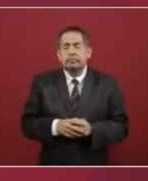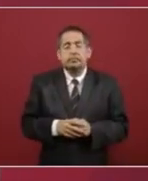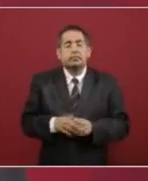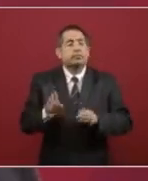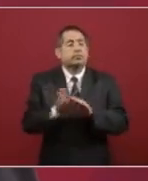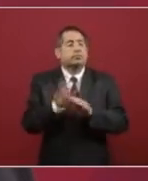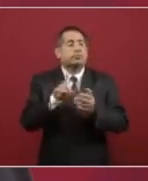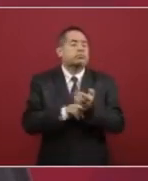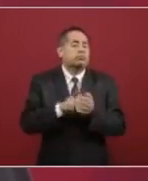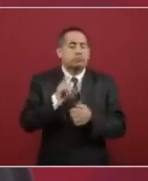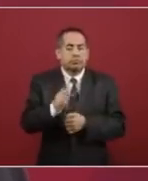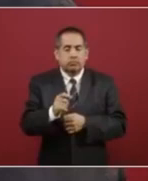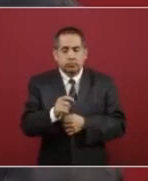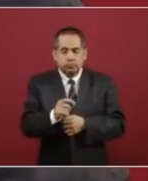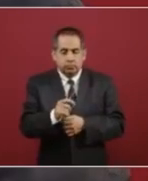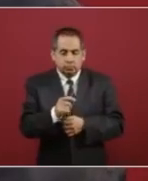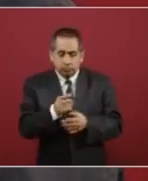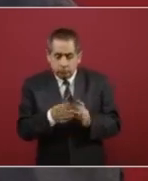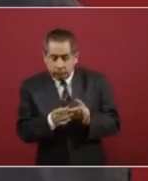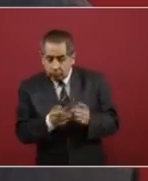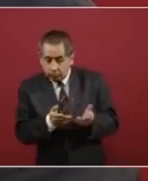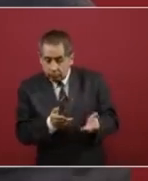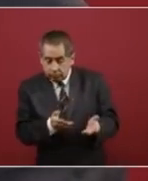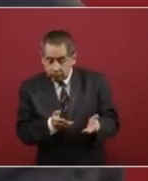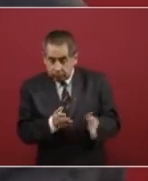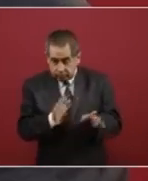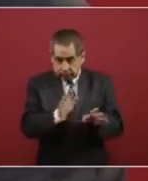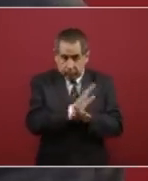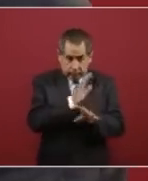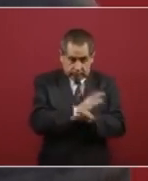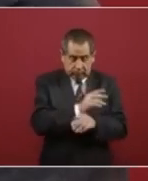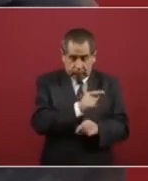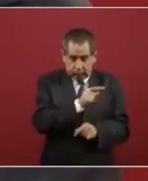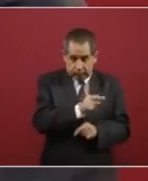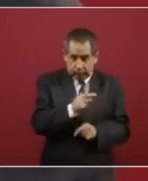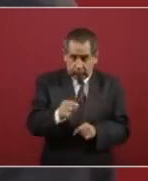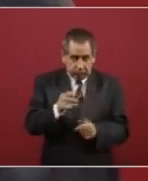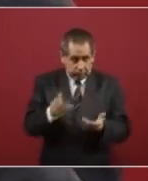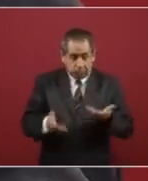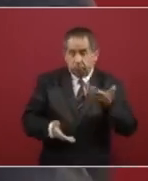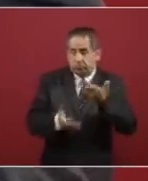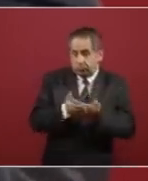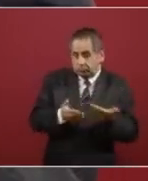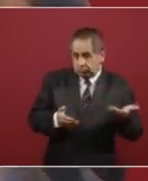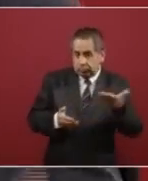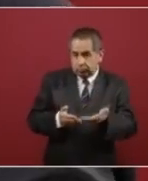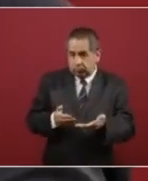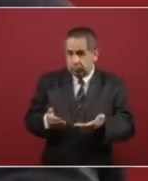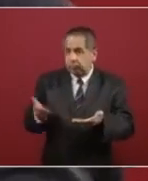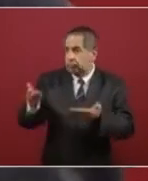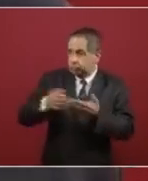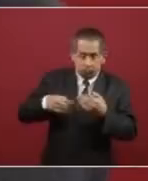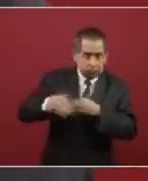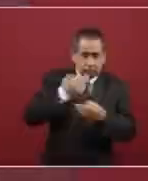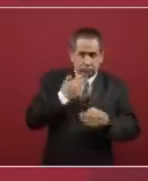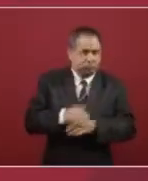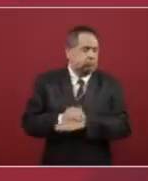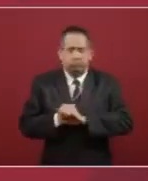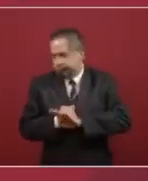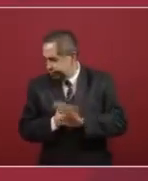alguna insinuación en el sentido, cámbienle y proponemos nosotros y todo sale bien.